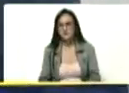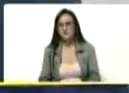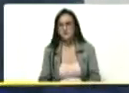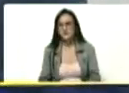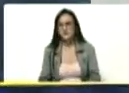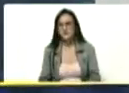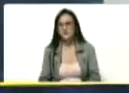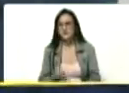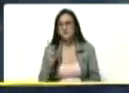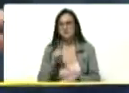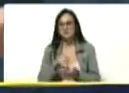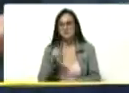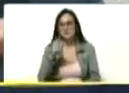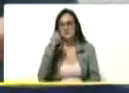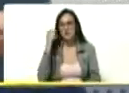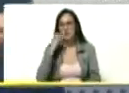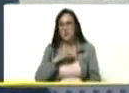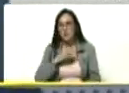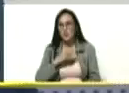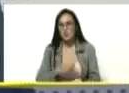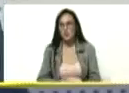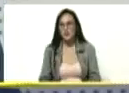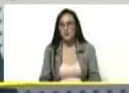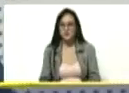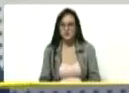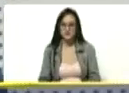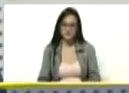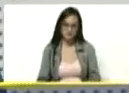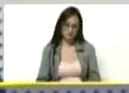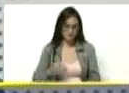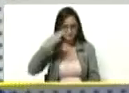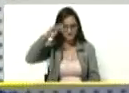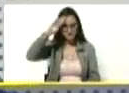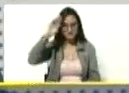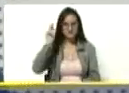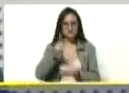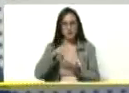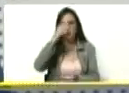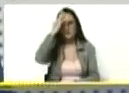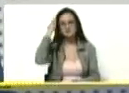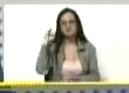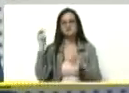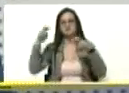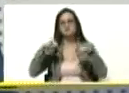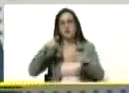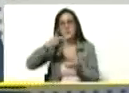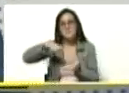a La Habana Vieja, donde se realizó un acto en la placita.